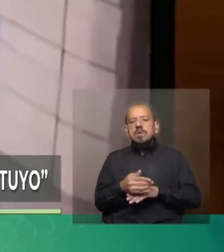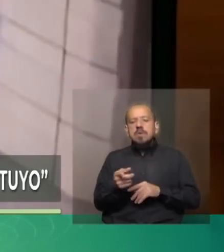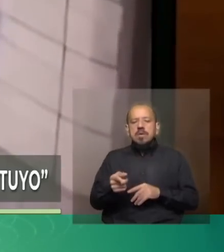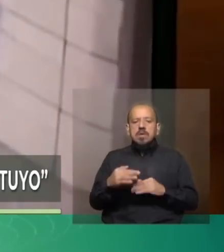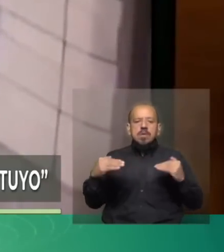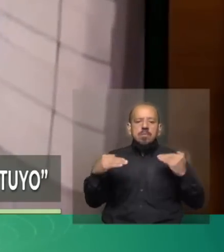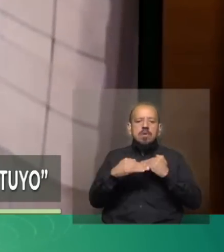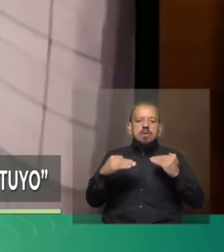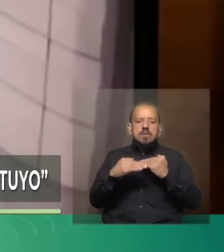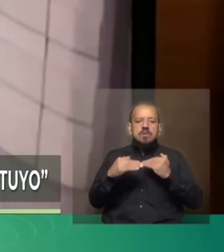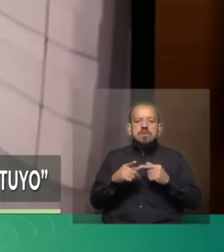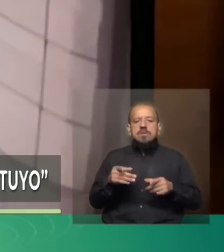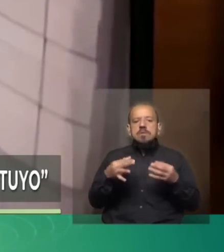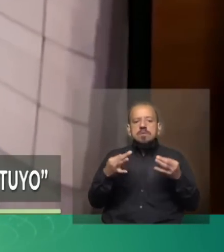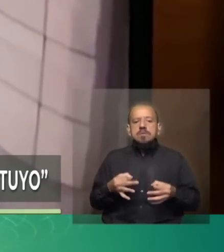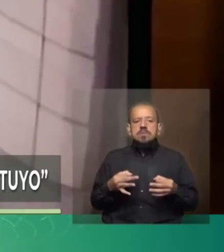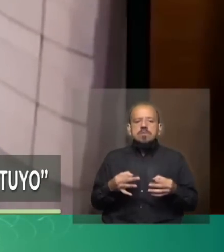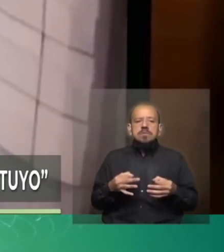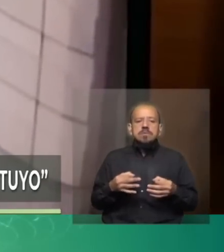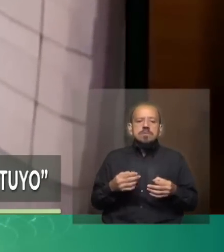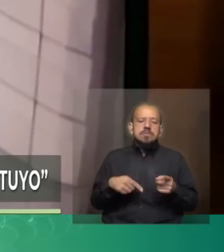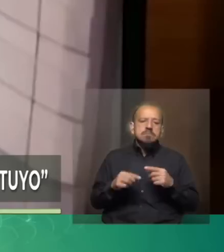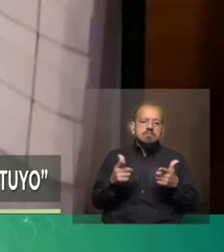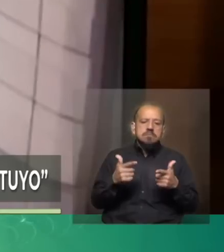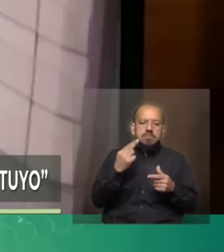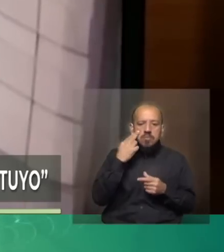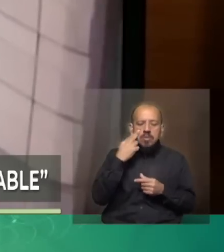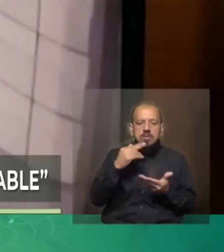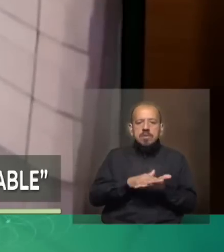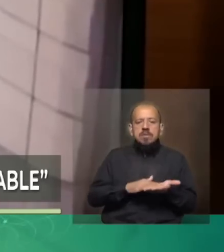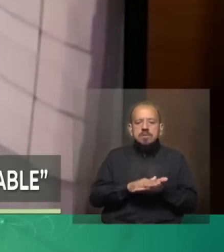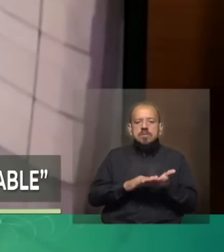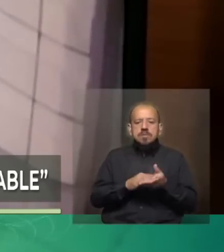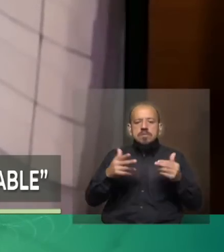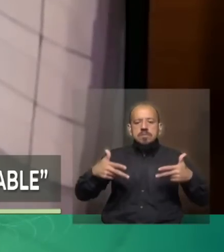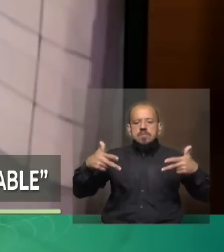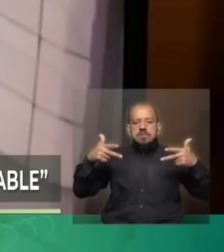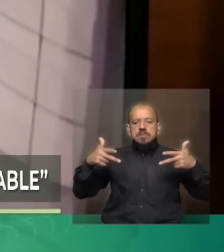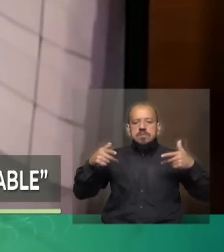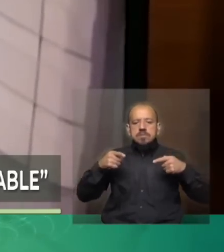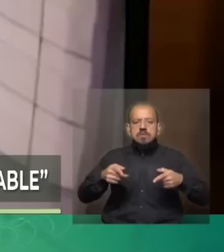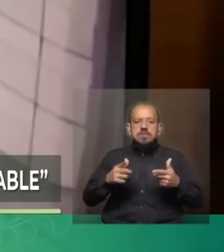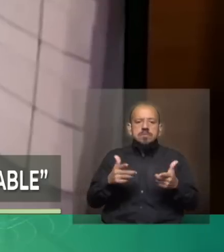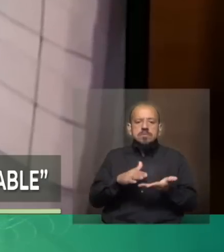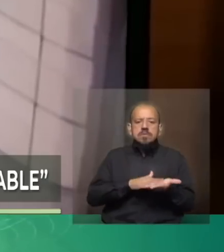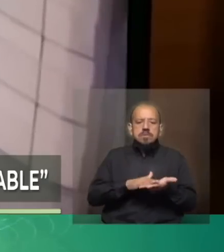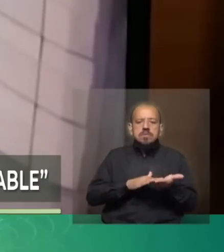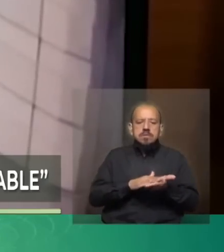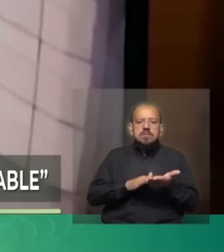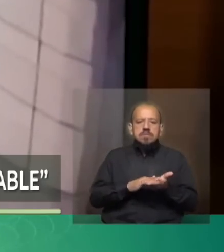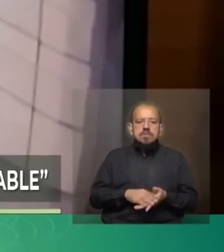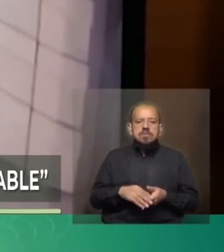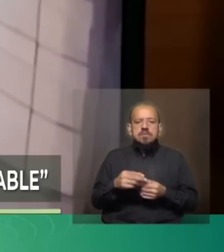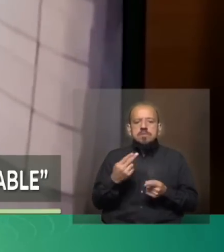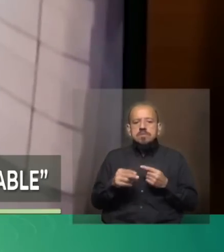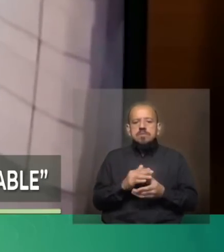los patrulleros iba a ser implacable ble que que no íbamos a tener ningún tipo de problema que el monitoreo y eso no está pasando eso la eso en ningún momento